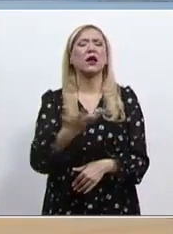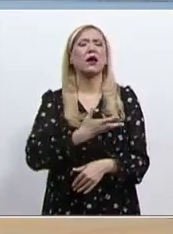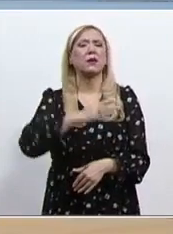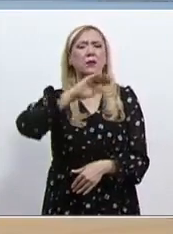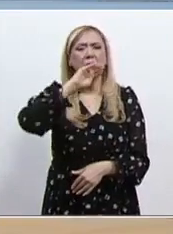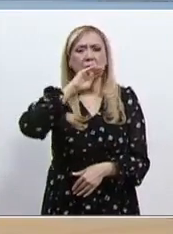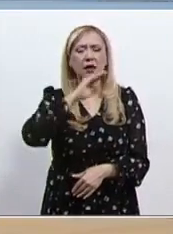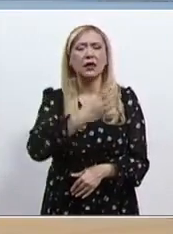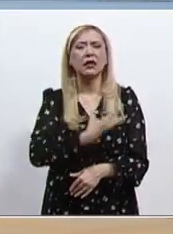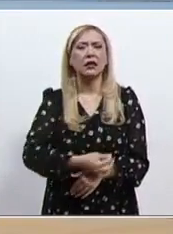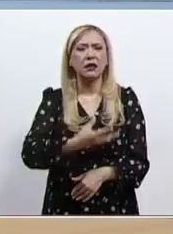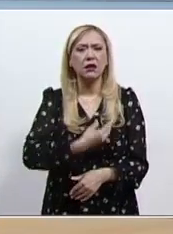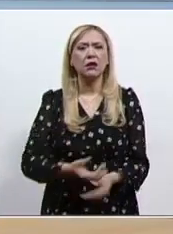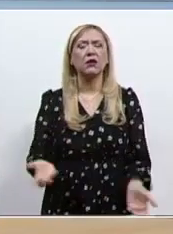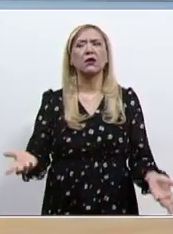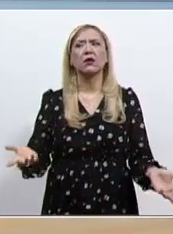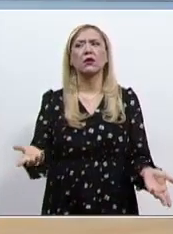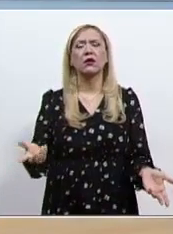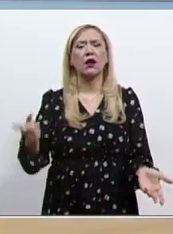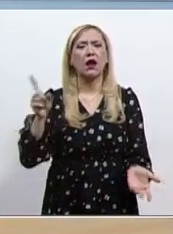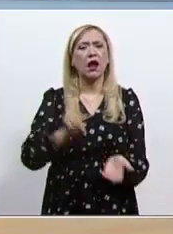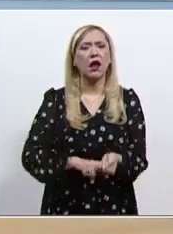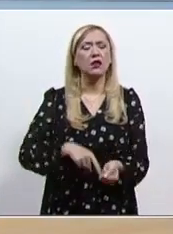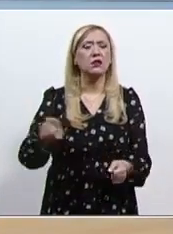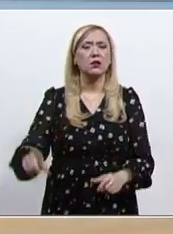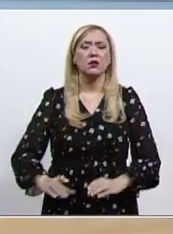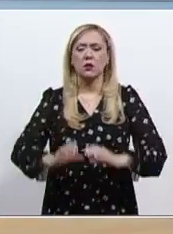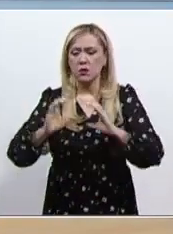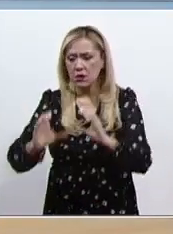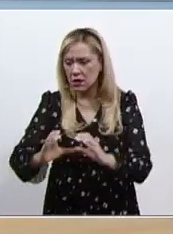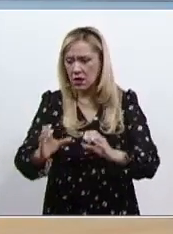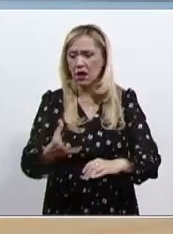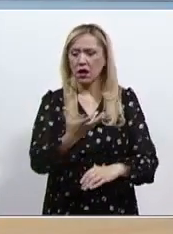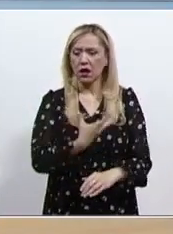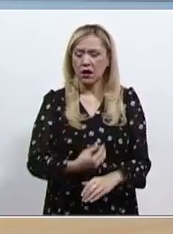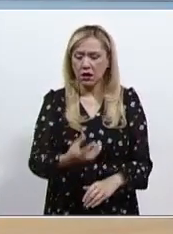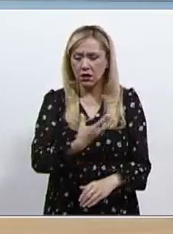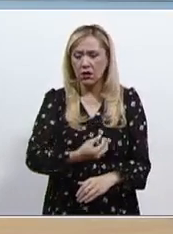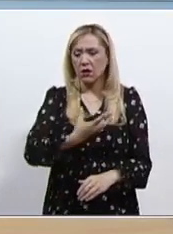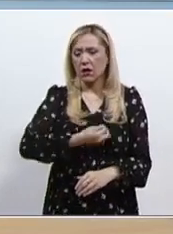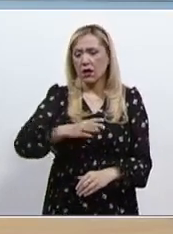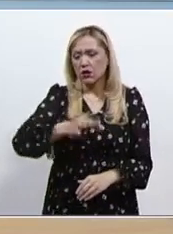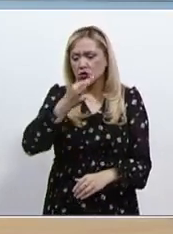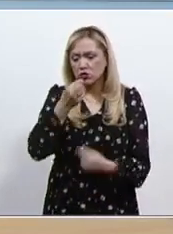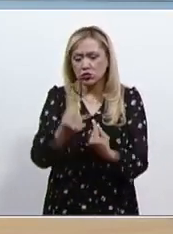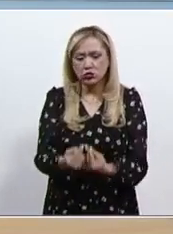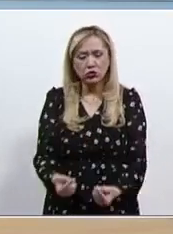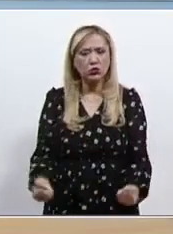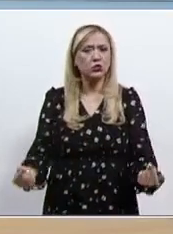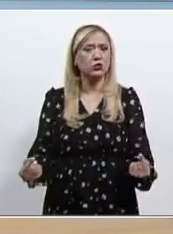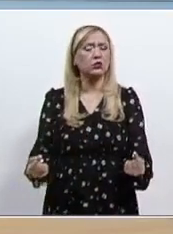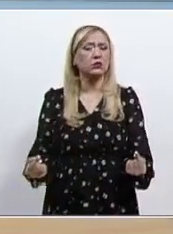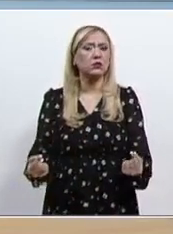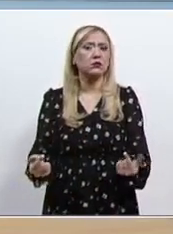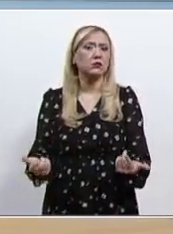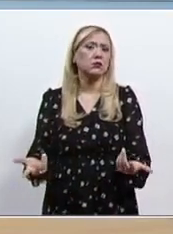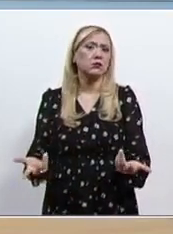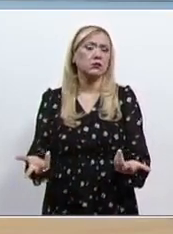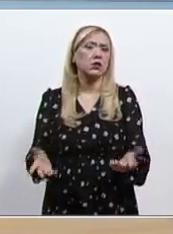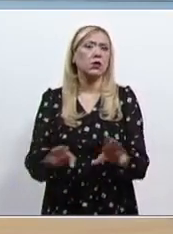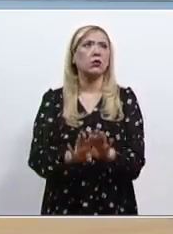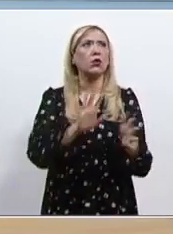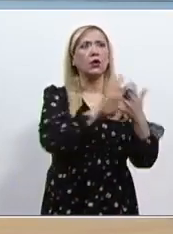o cuando ellas son cuidadoras principales de hijos e hijas menores de de una cierta edad tampoco